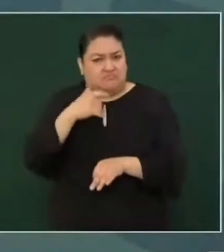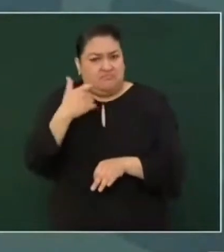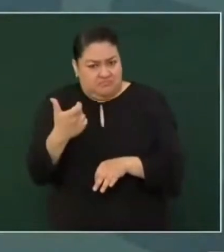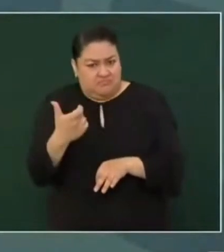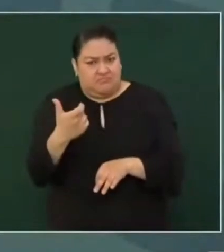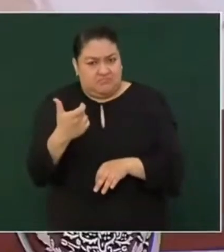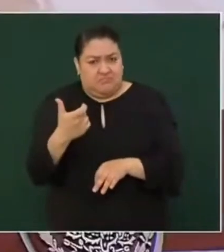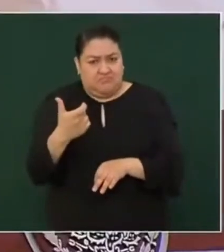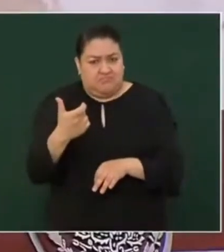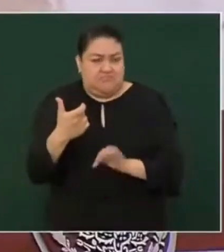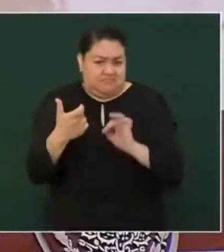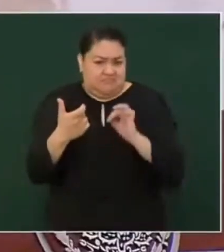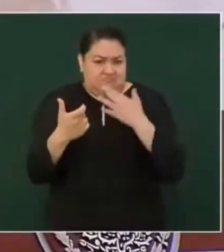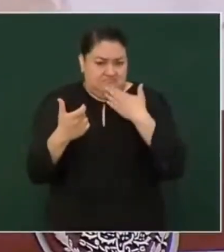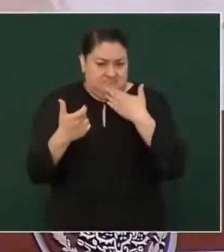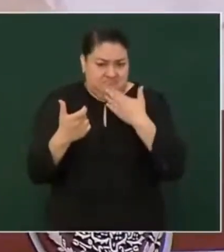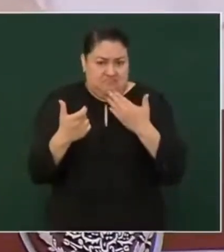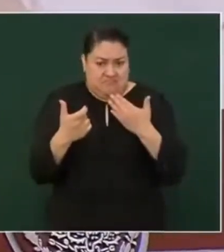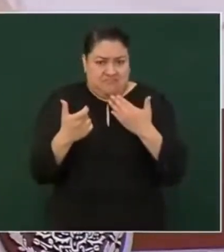y